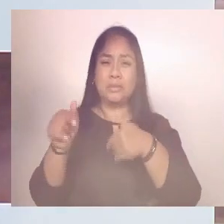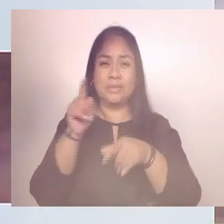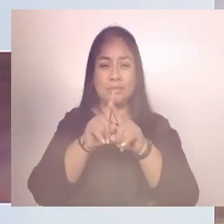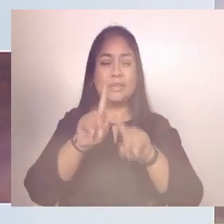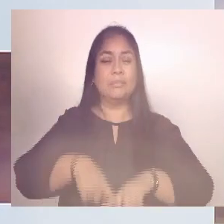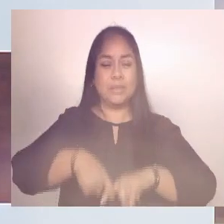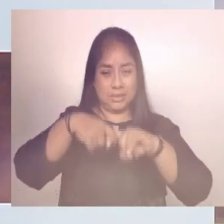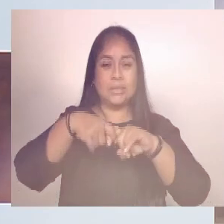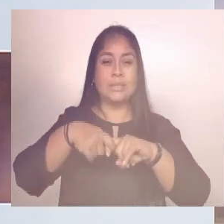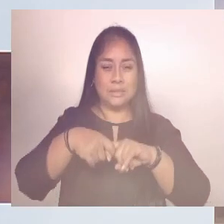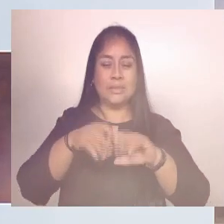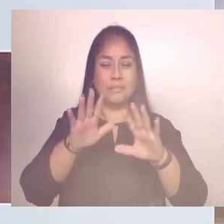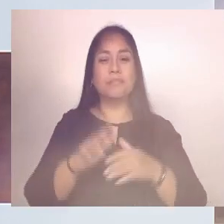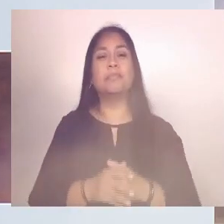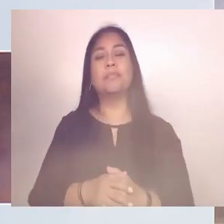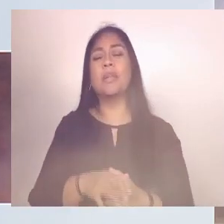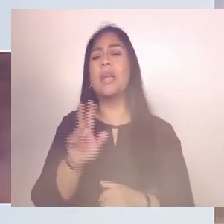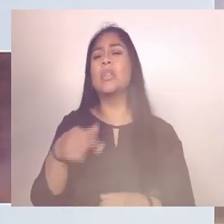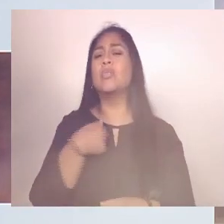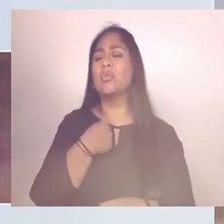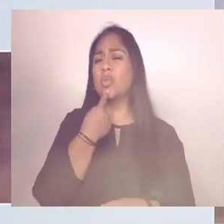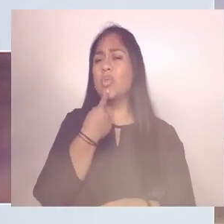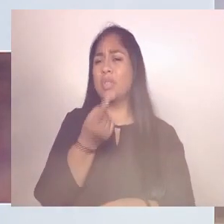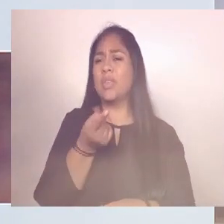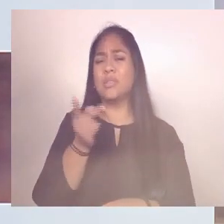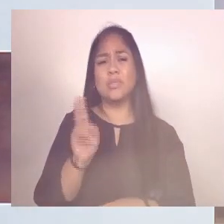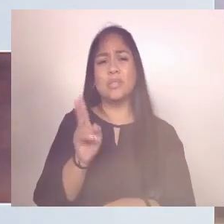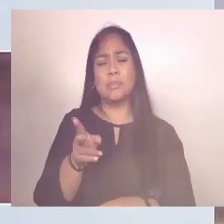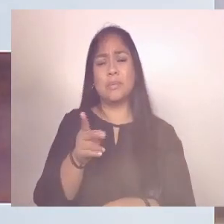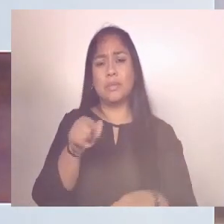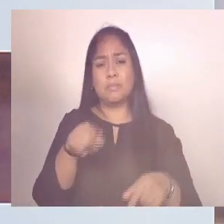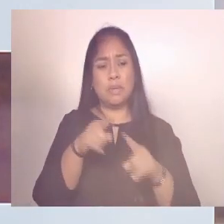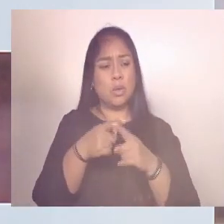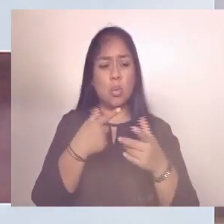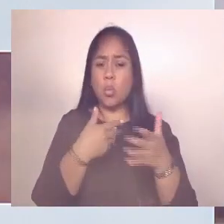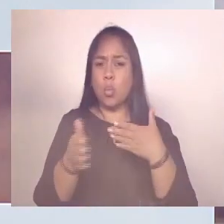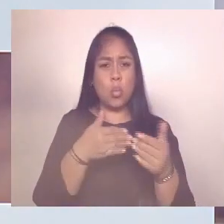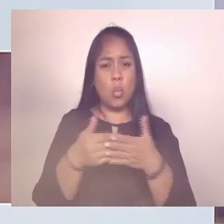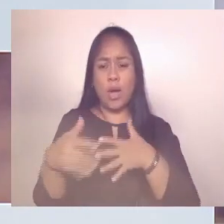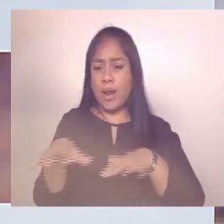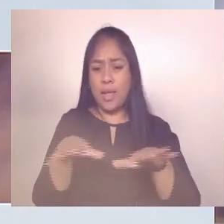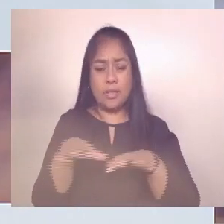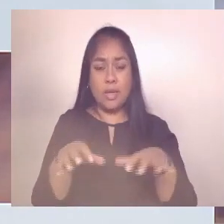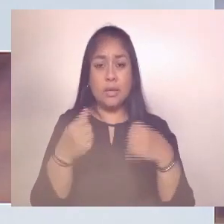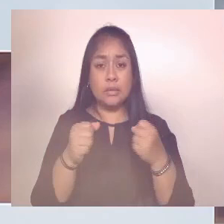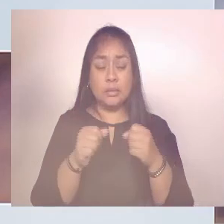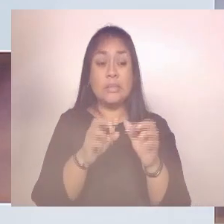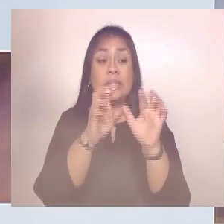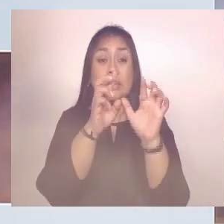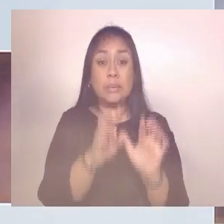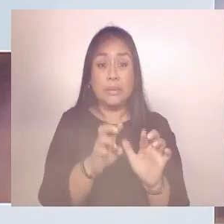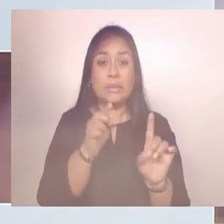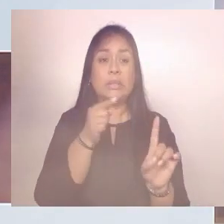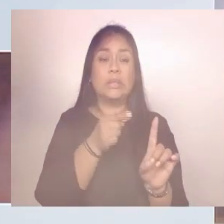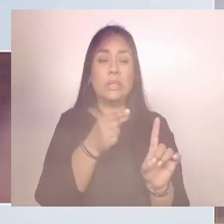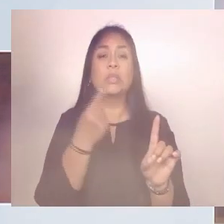pendiente. Siempre he dicho que cualquier acción que se emprenda, las personas siempre son lo más importante. No